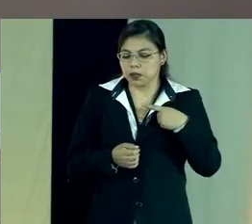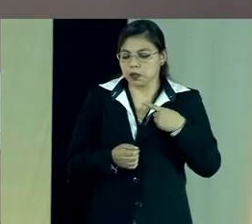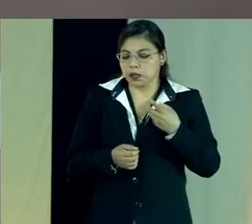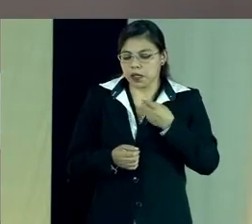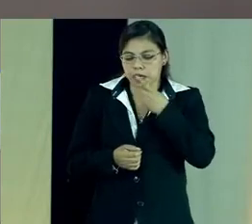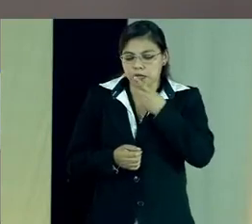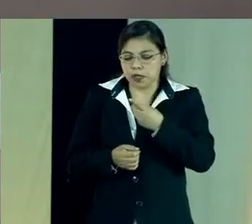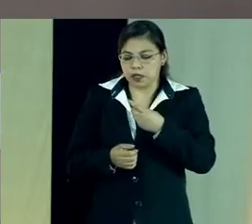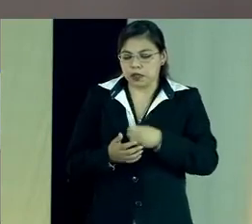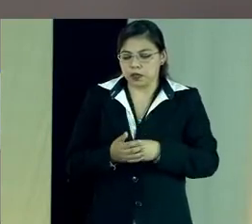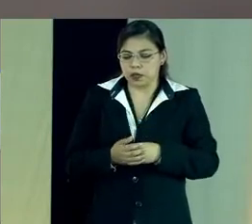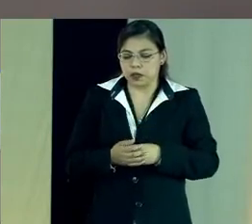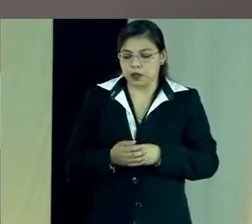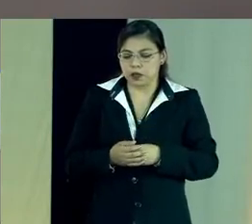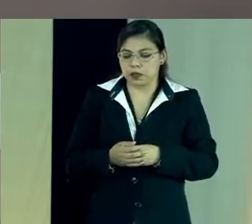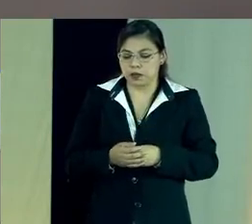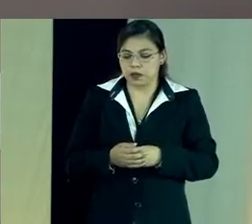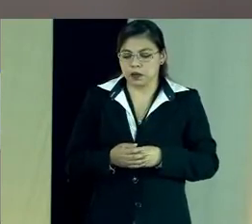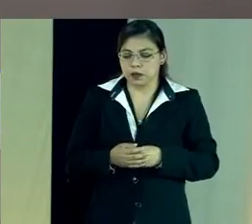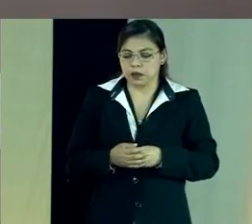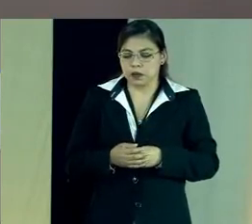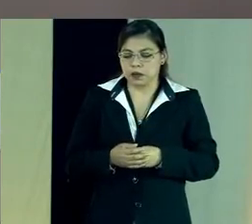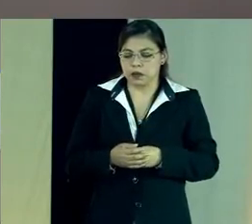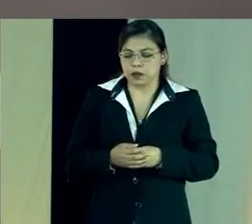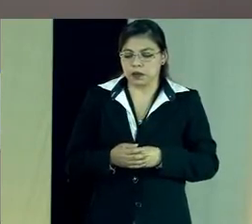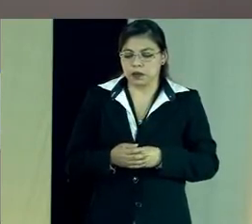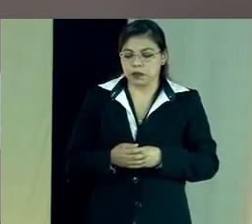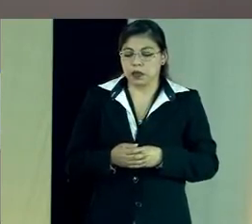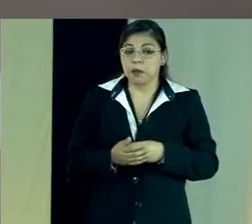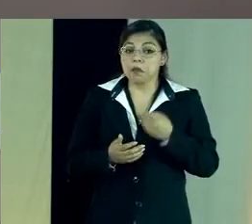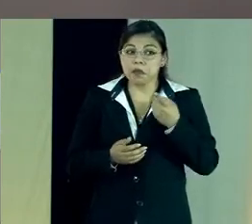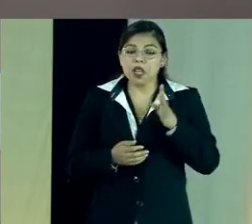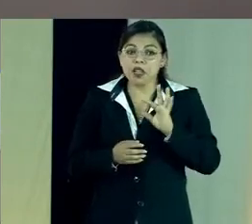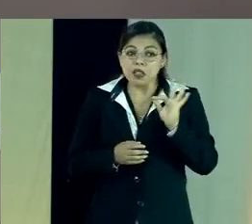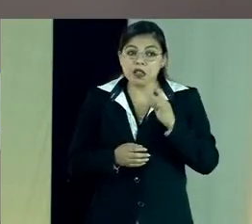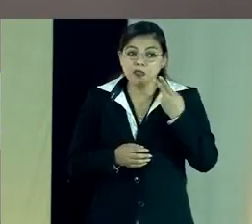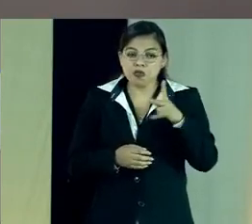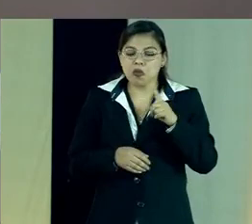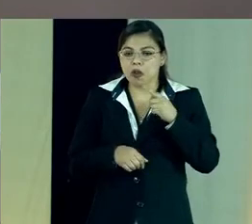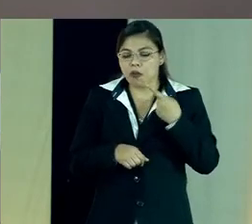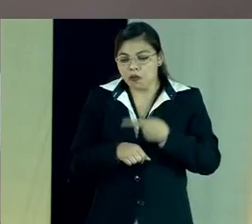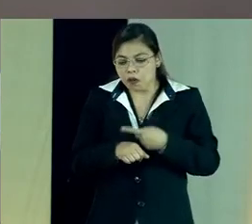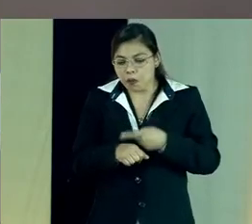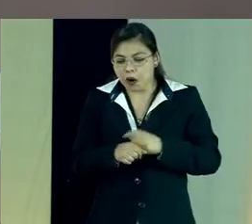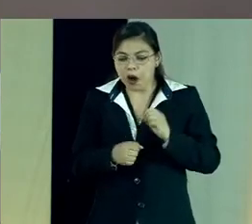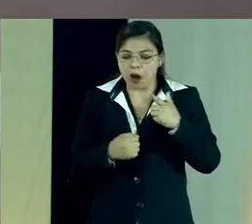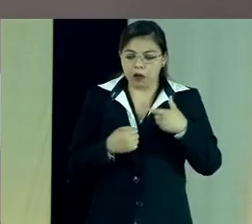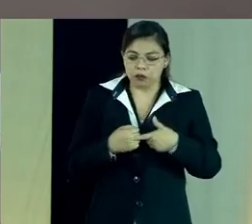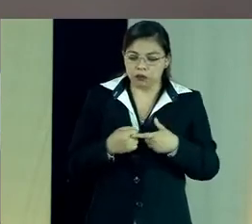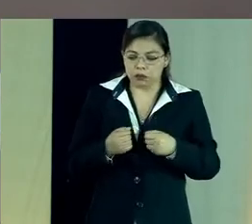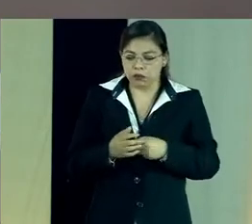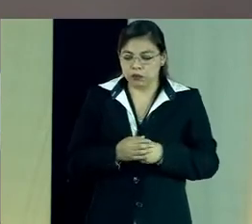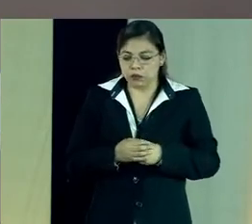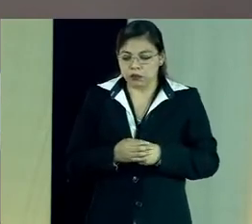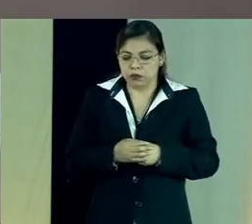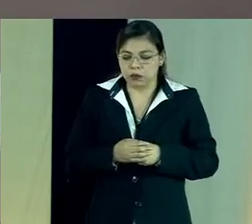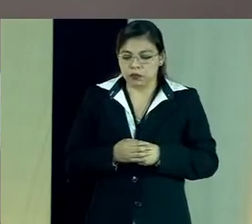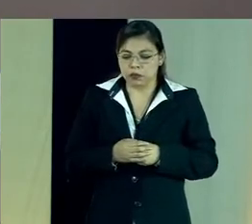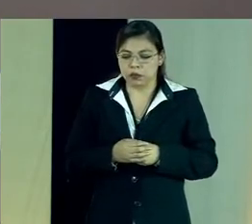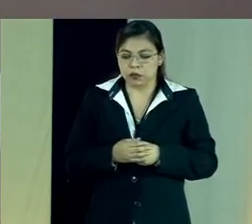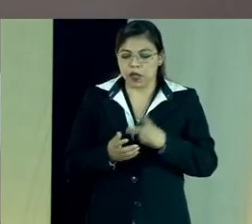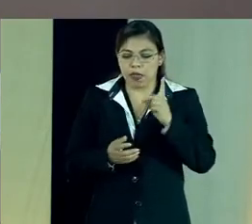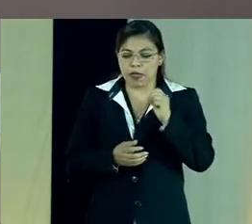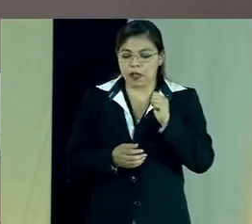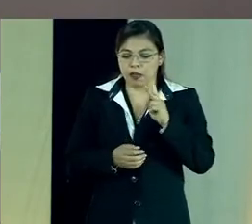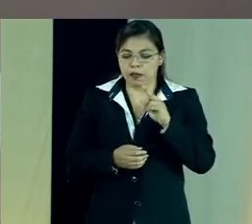memoria con sus medicamentos y su pronóstico mire su pulsera de plástico david